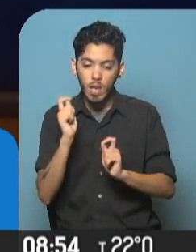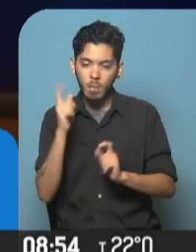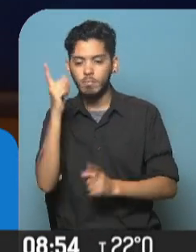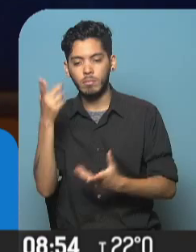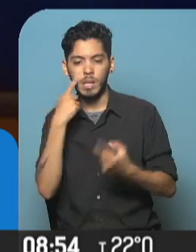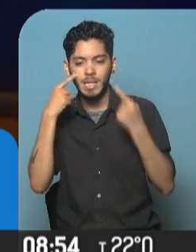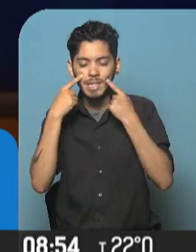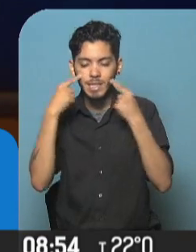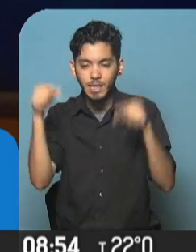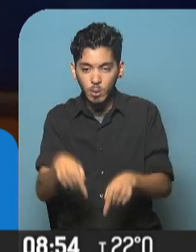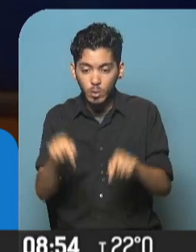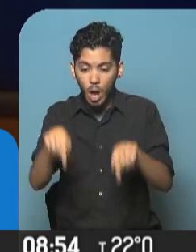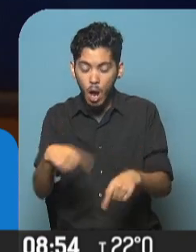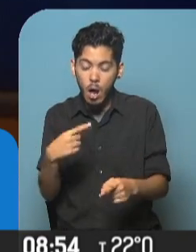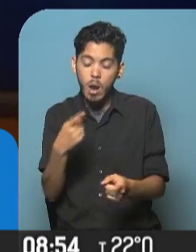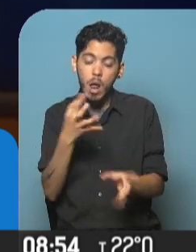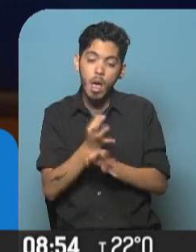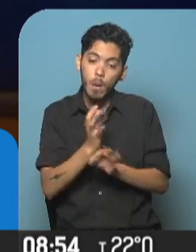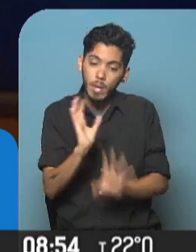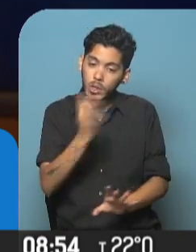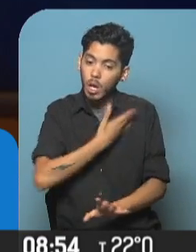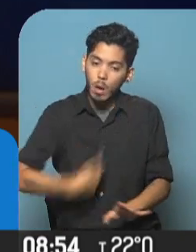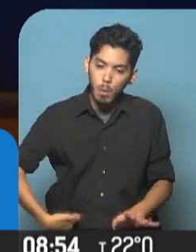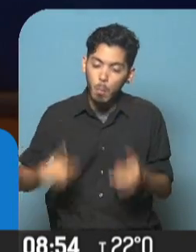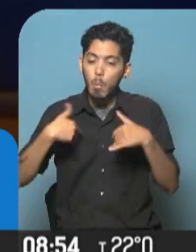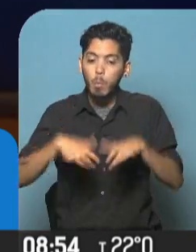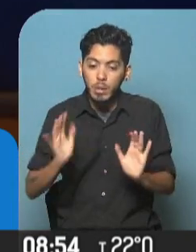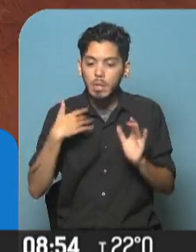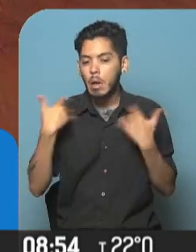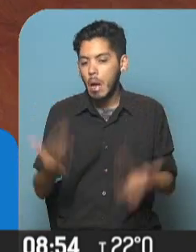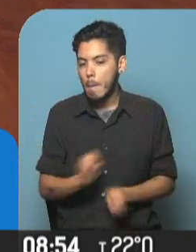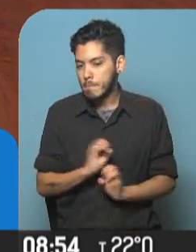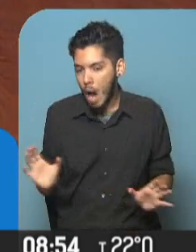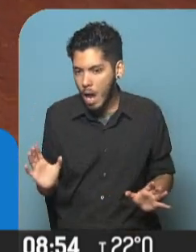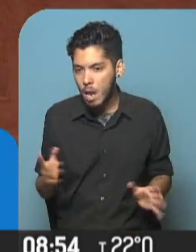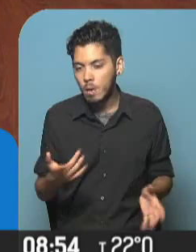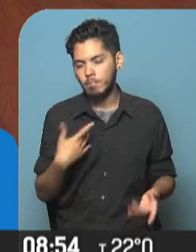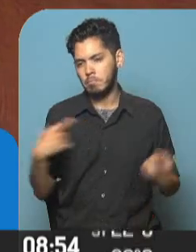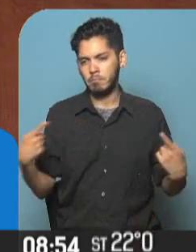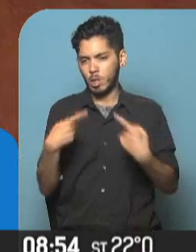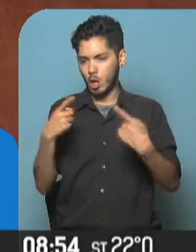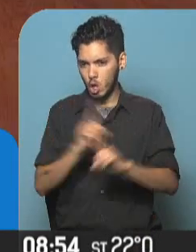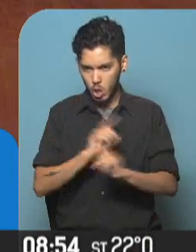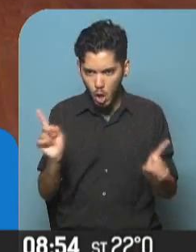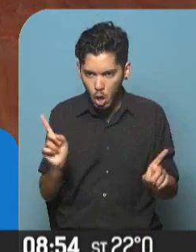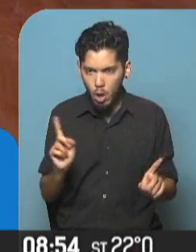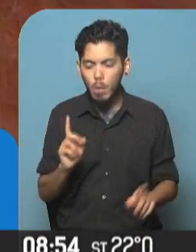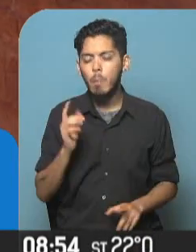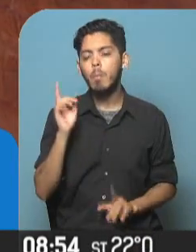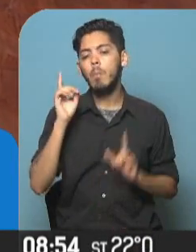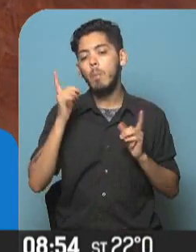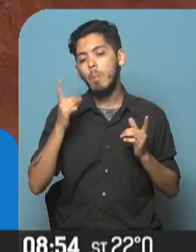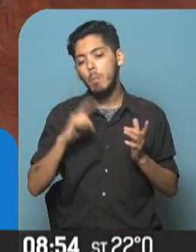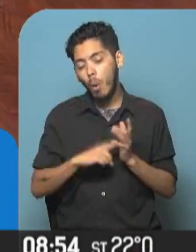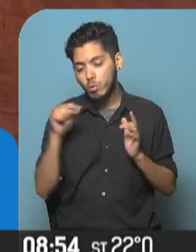recomendación al gobierno que a lo mejor no lee no le cayó del todo bien no no somos adversarios del gobierno pero esto era una observación